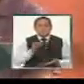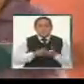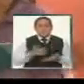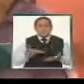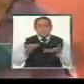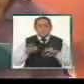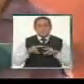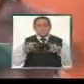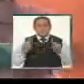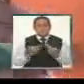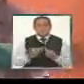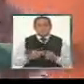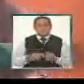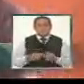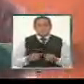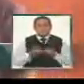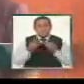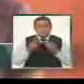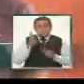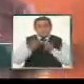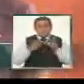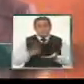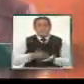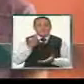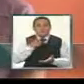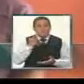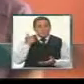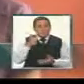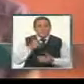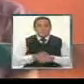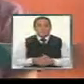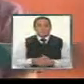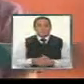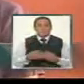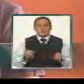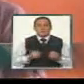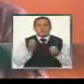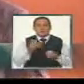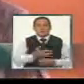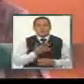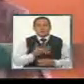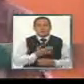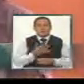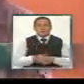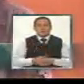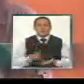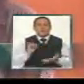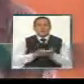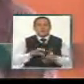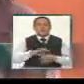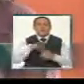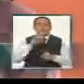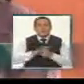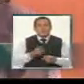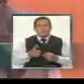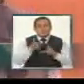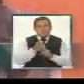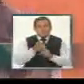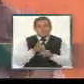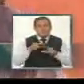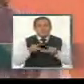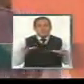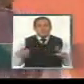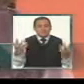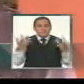reunión. Bueno, participa por primera vez. Positiva, porque sentimos que provenimos de un mismo pueblo, la